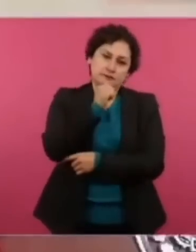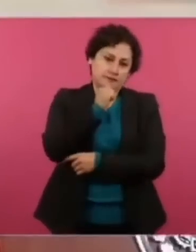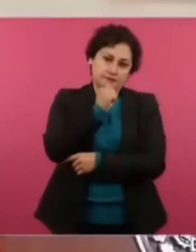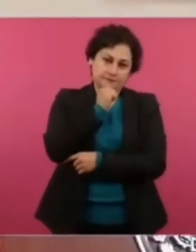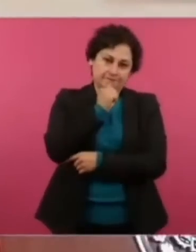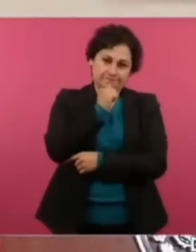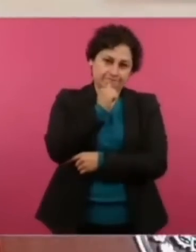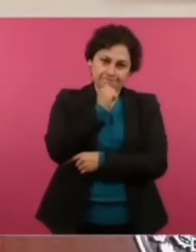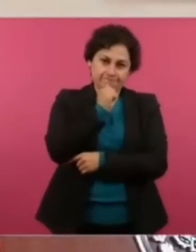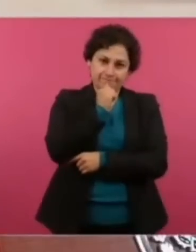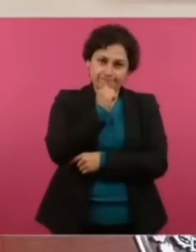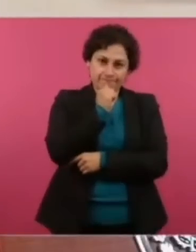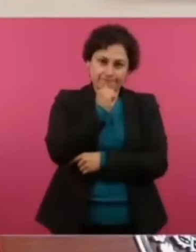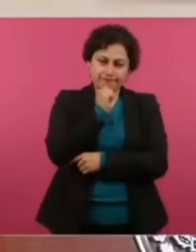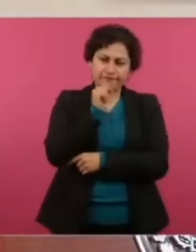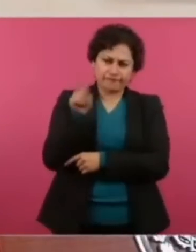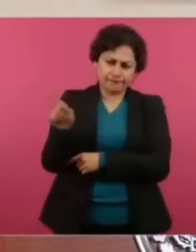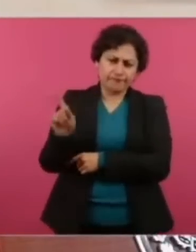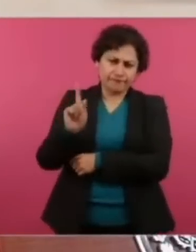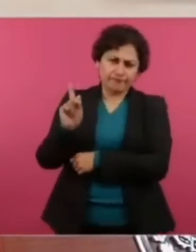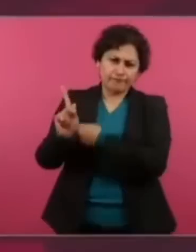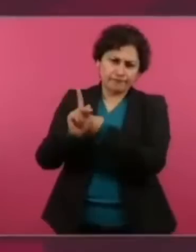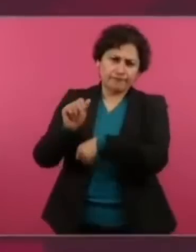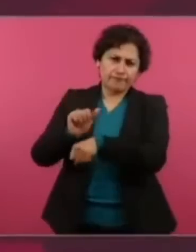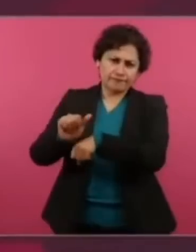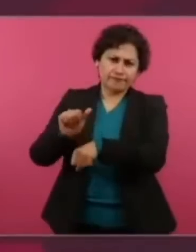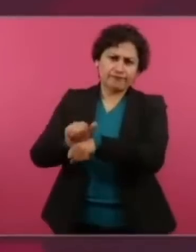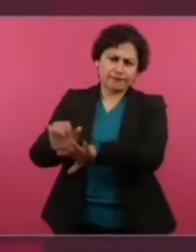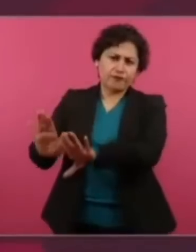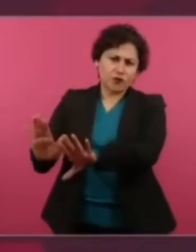Todavía no. Hay muchísimas experiencias.